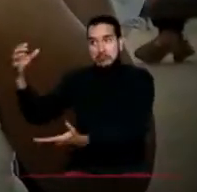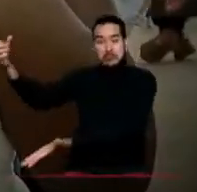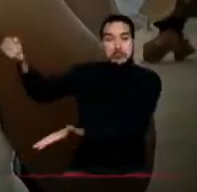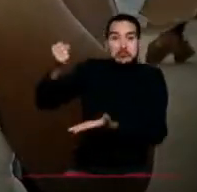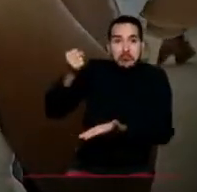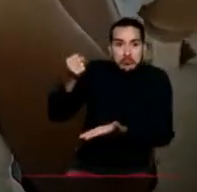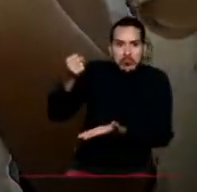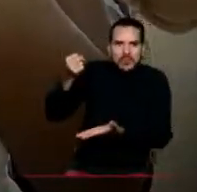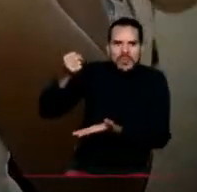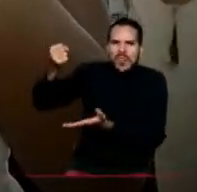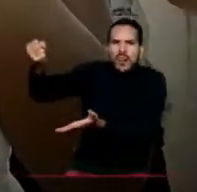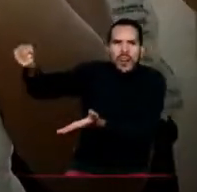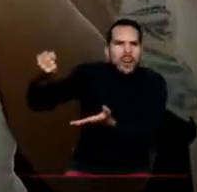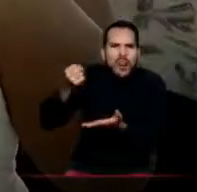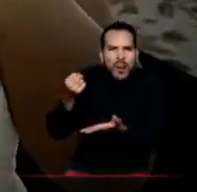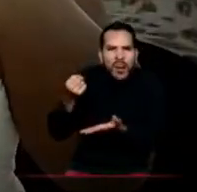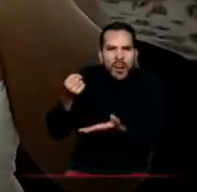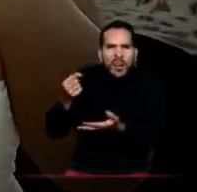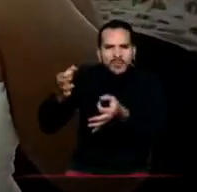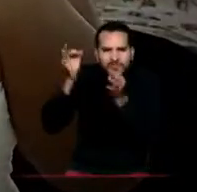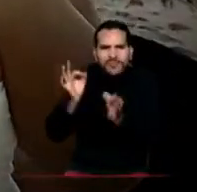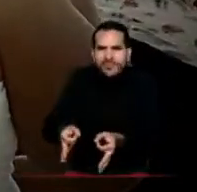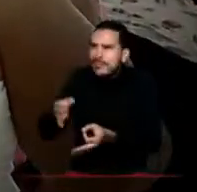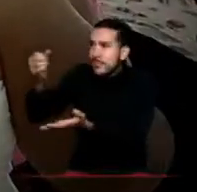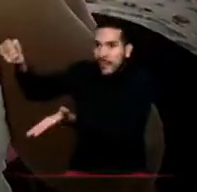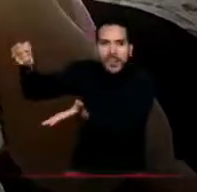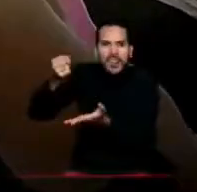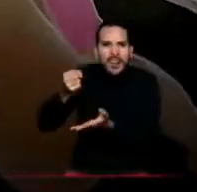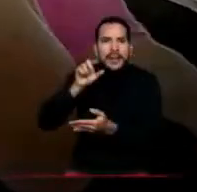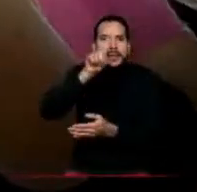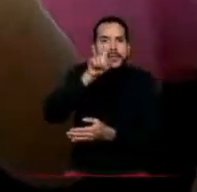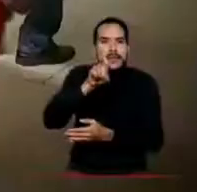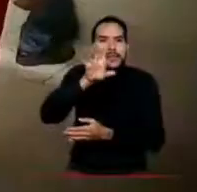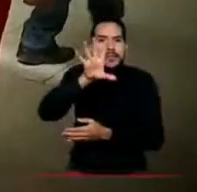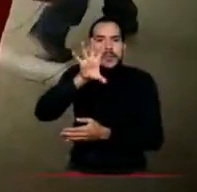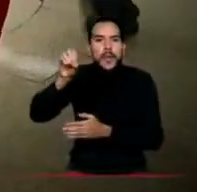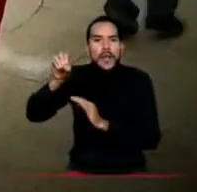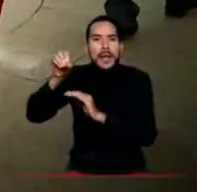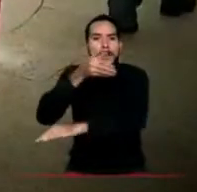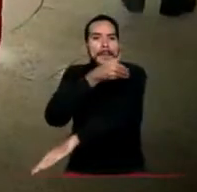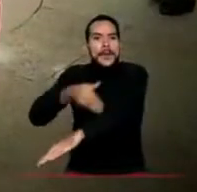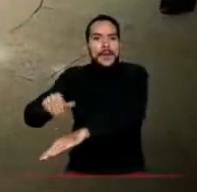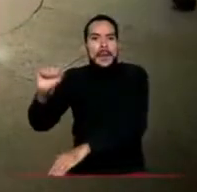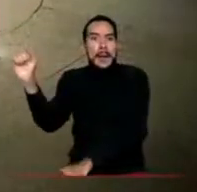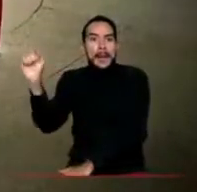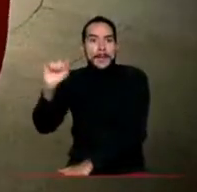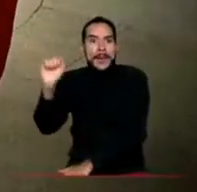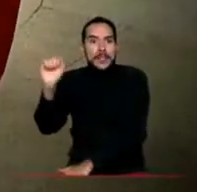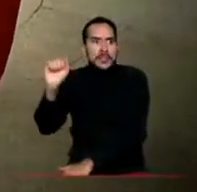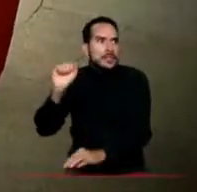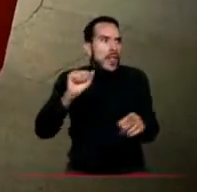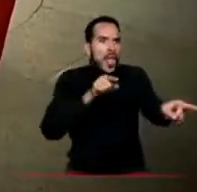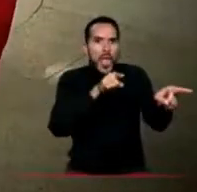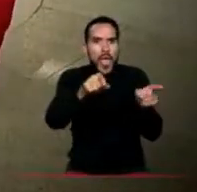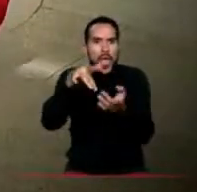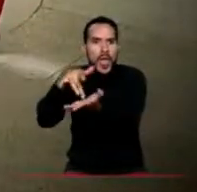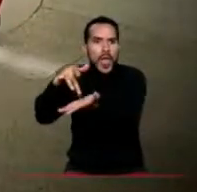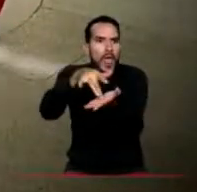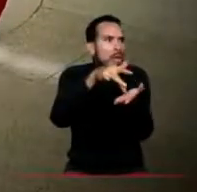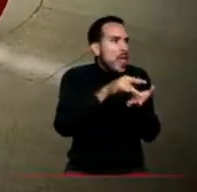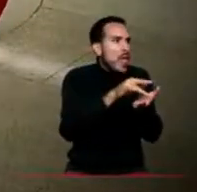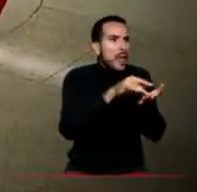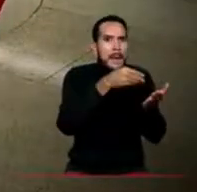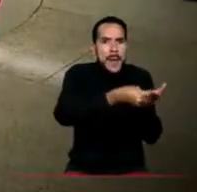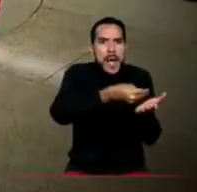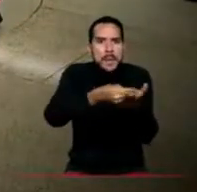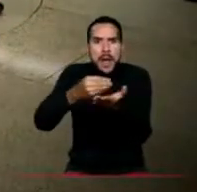Solamente 650 millones de pesos para pagar los salarios y todos los proveedores, todas las acreencias que tienen. Así que